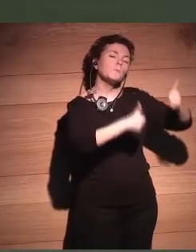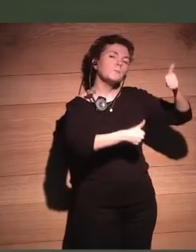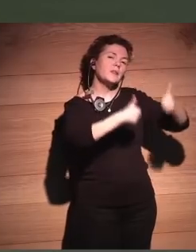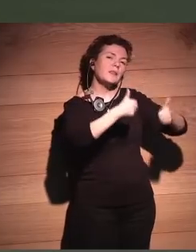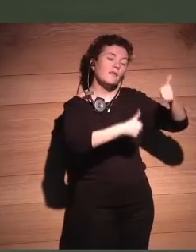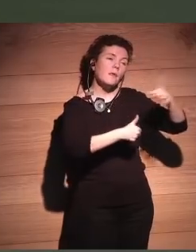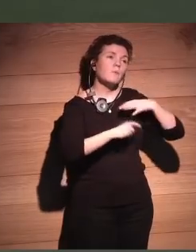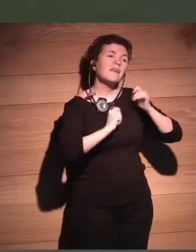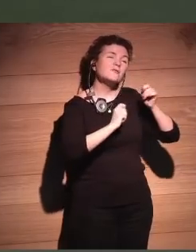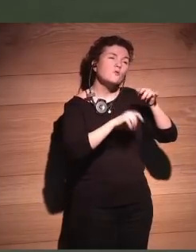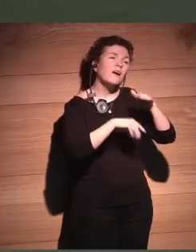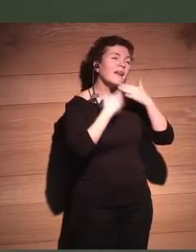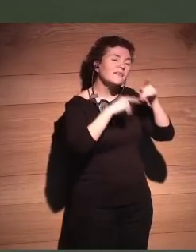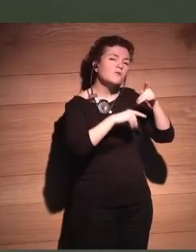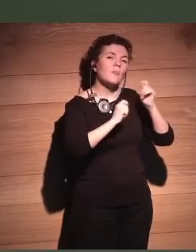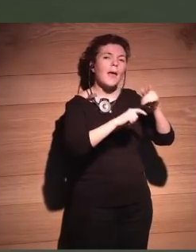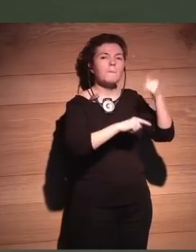que bajen de alguna forma.